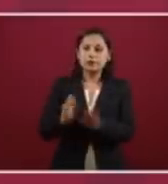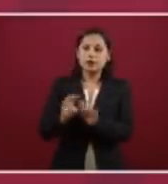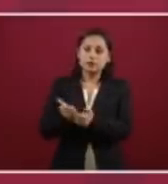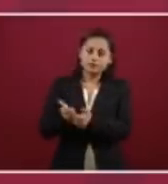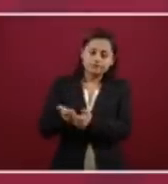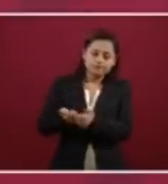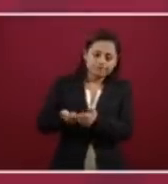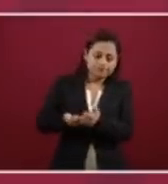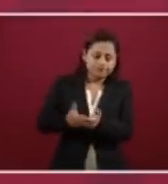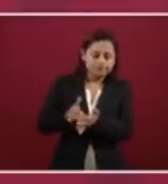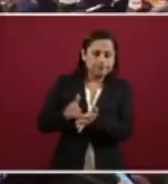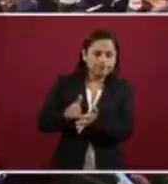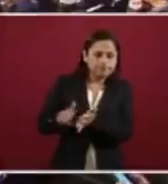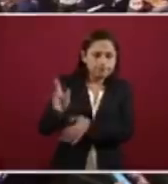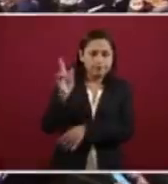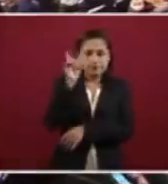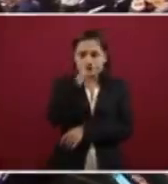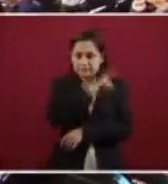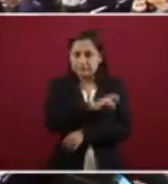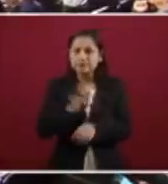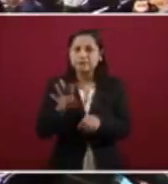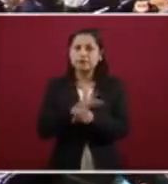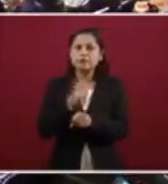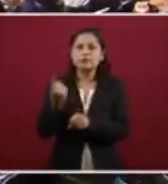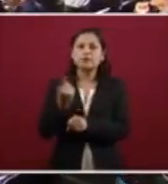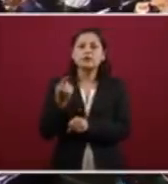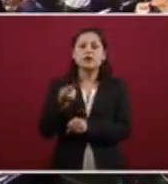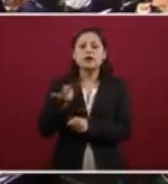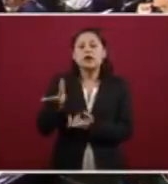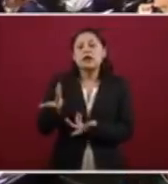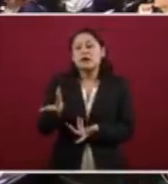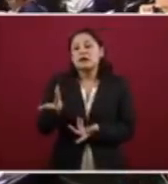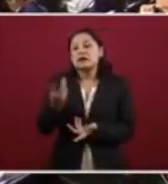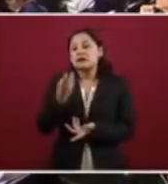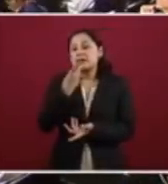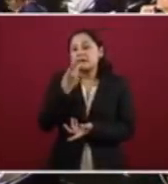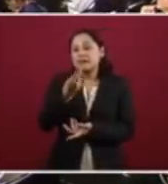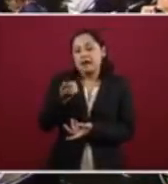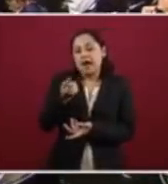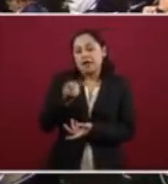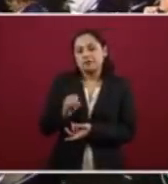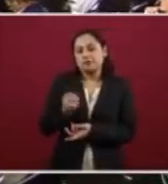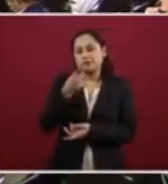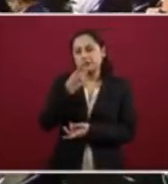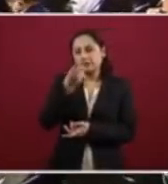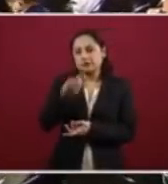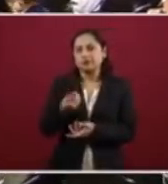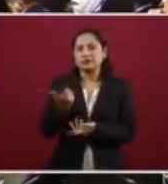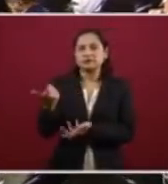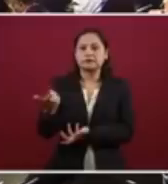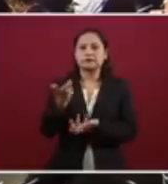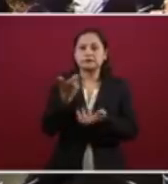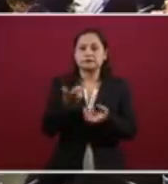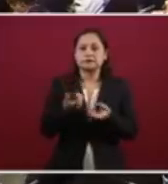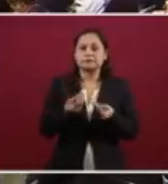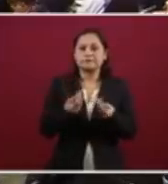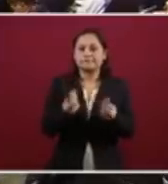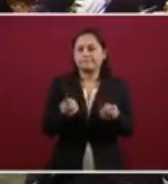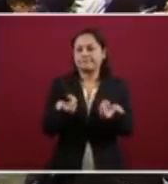que se le llama técnicamente la dispersión de recursos, pero ya